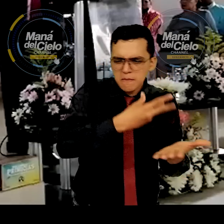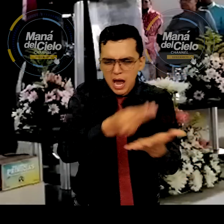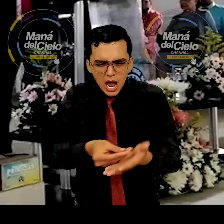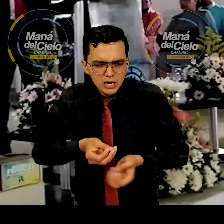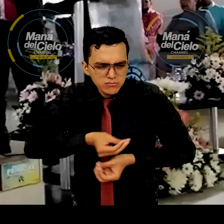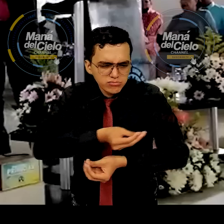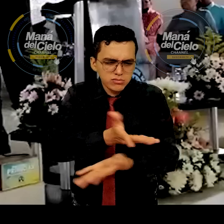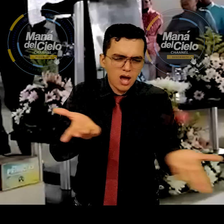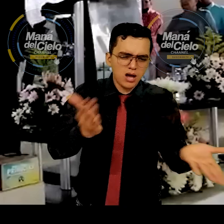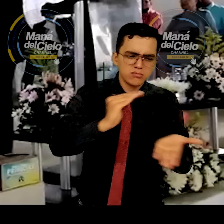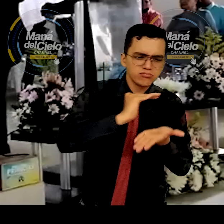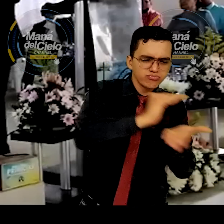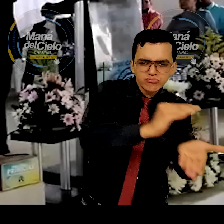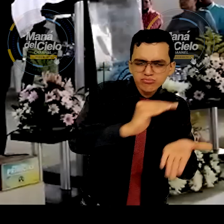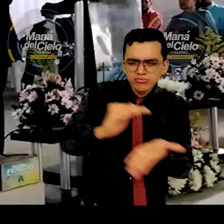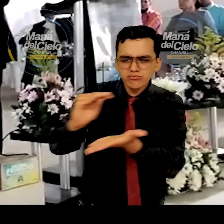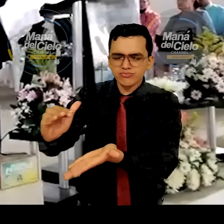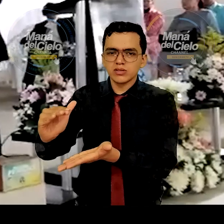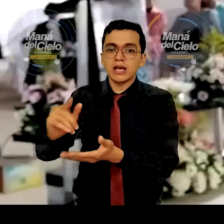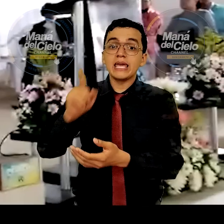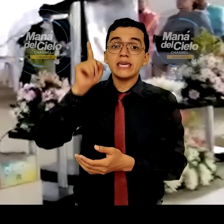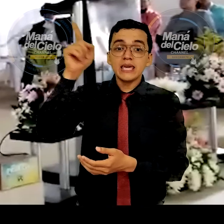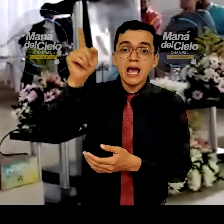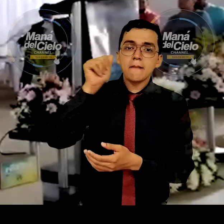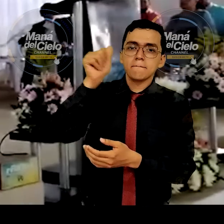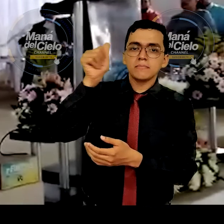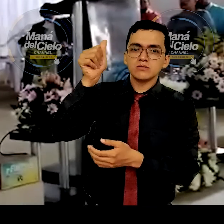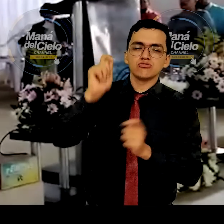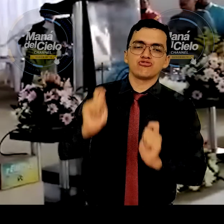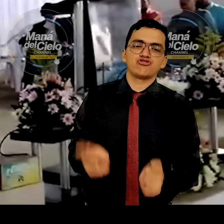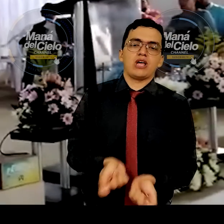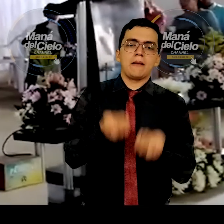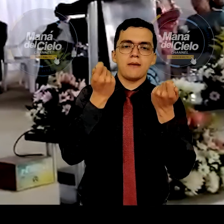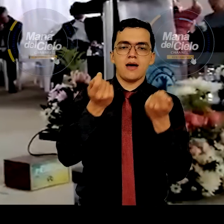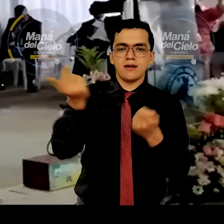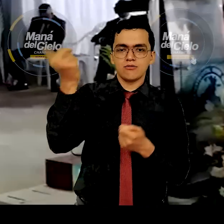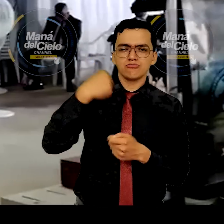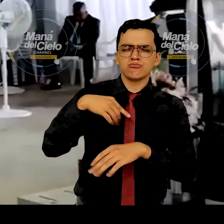Aleluya. Oh, aleluya.